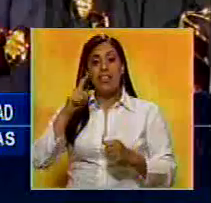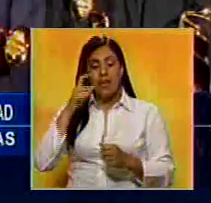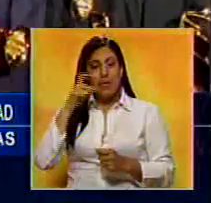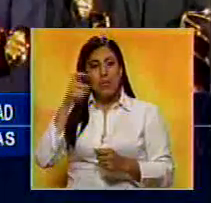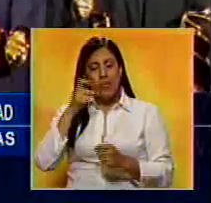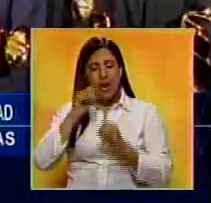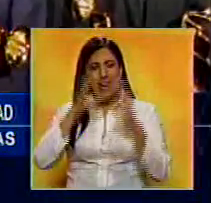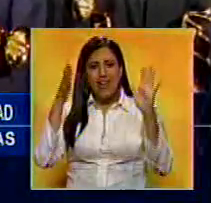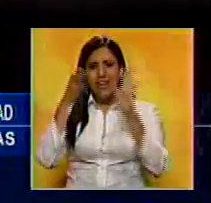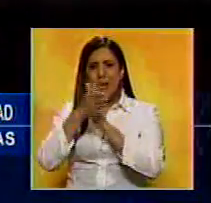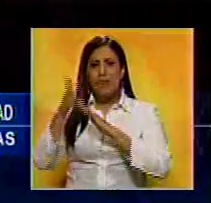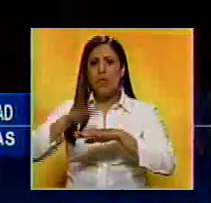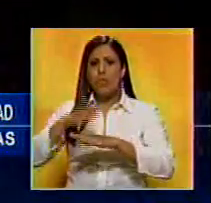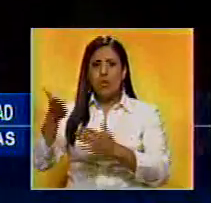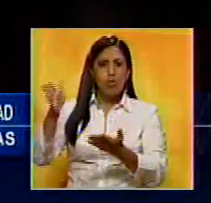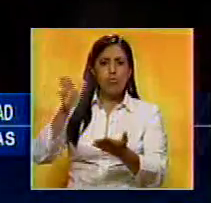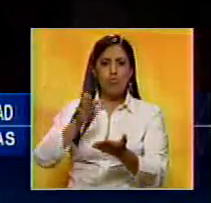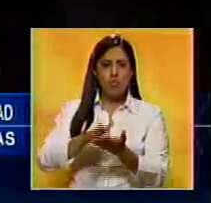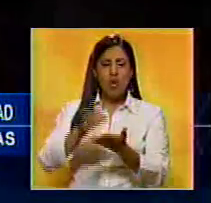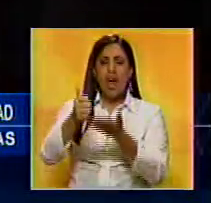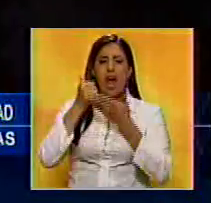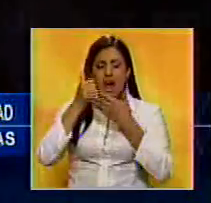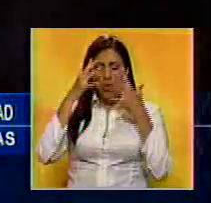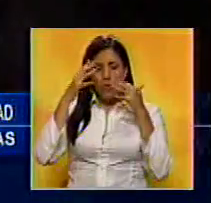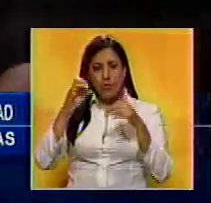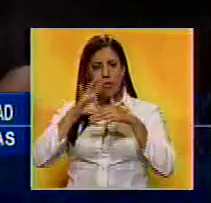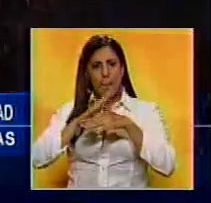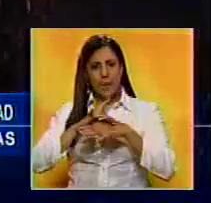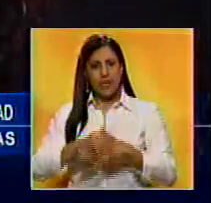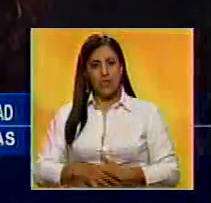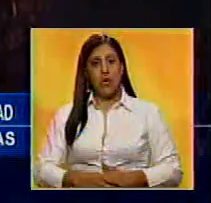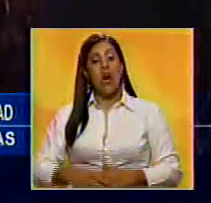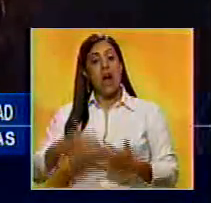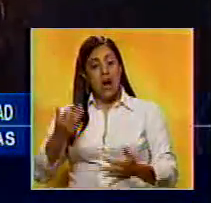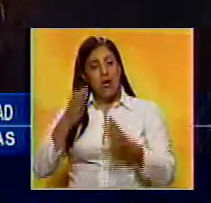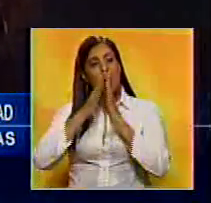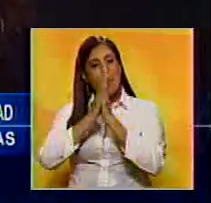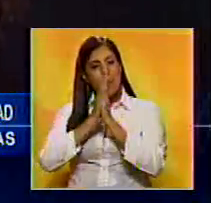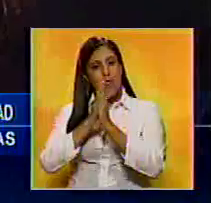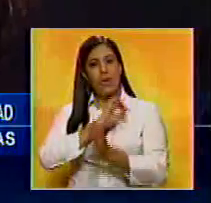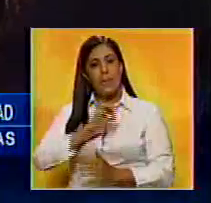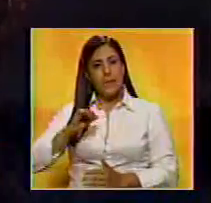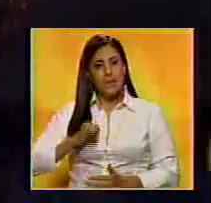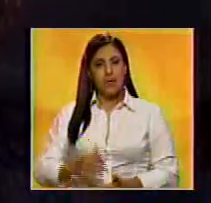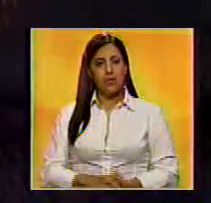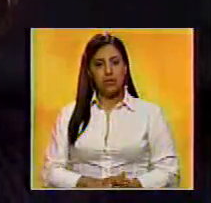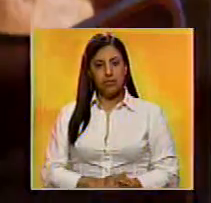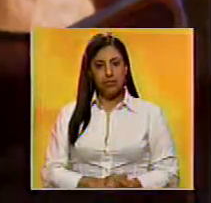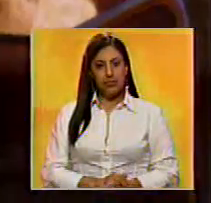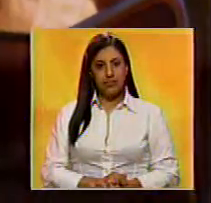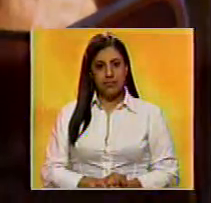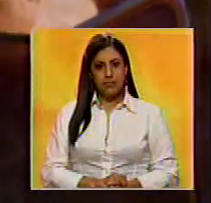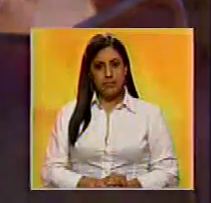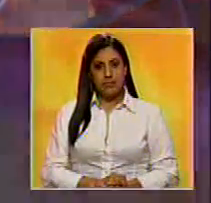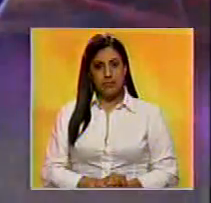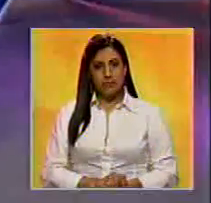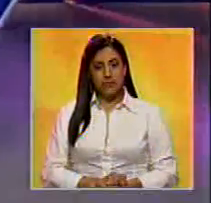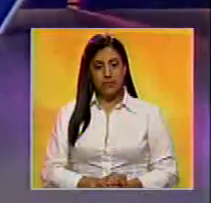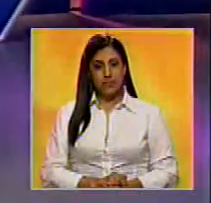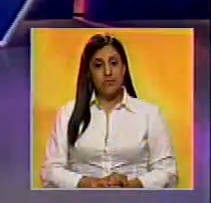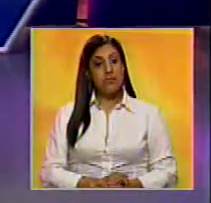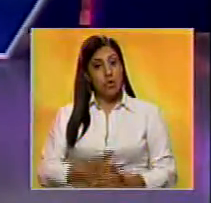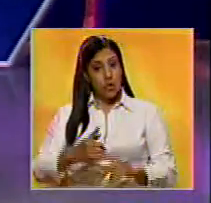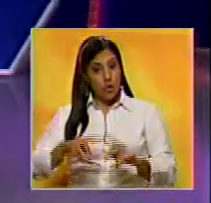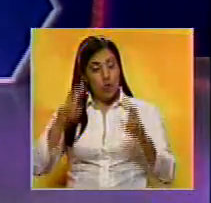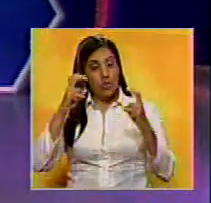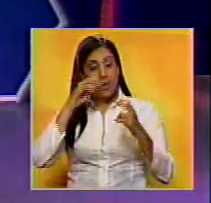buscarán esclarecer las causas de la muerte con la ayuda de un equipo médico por lo que piden privacidad